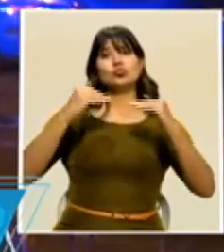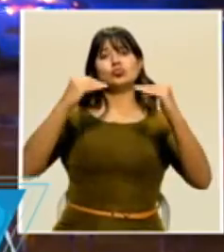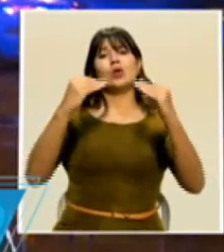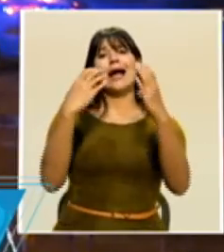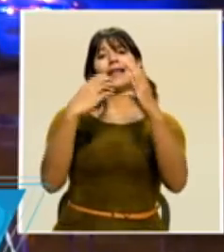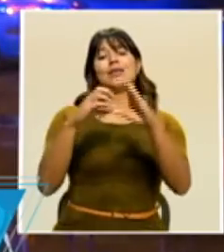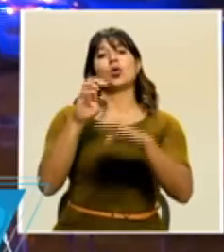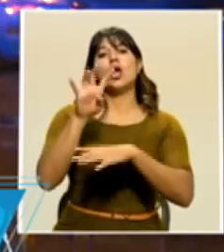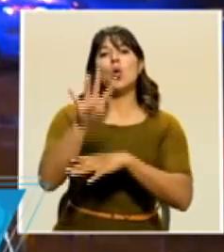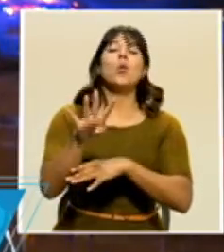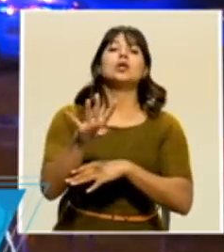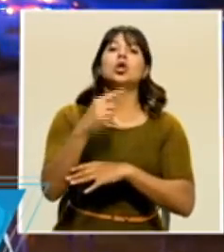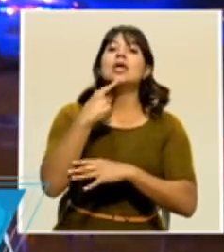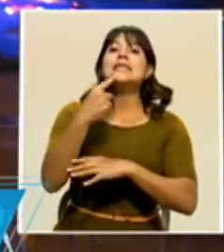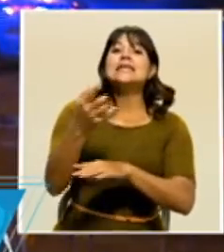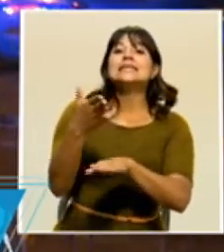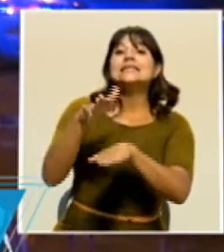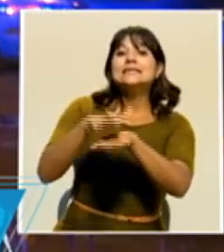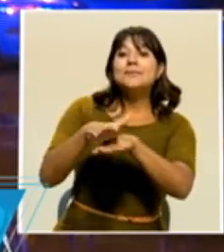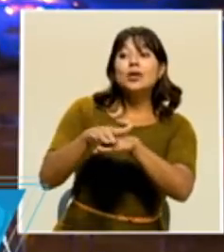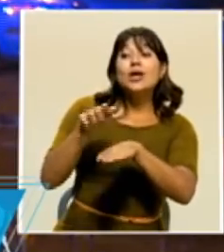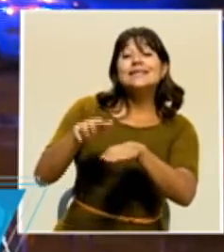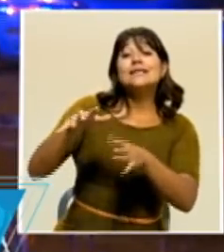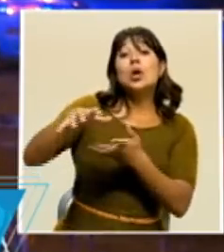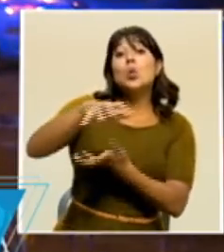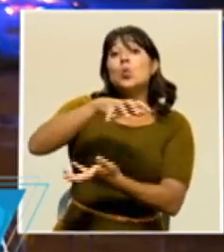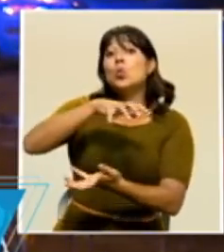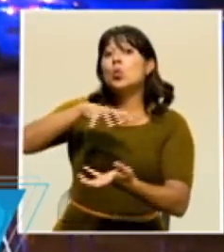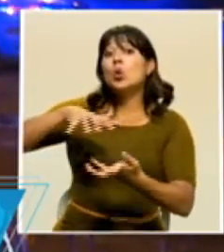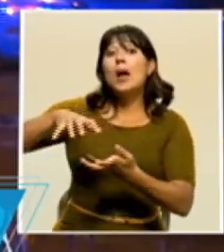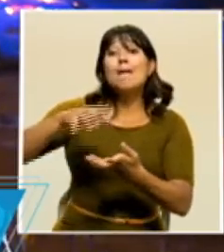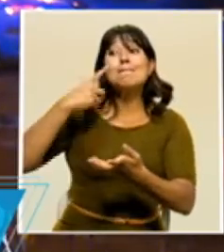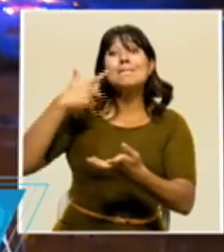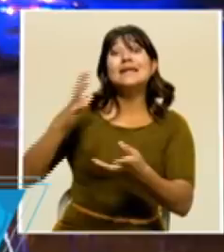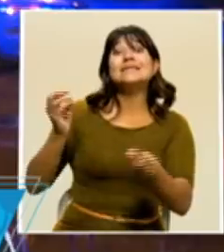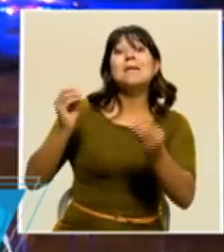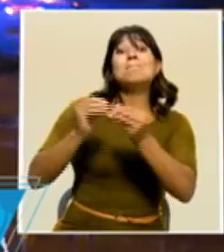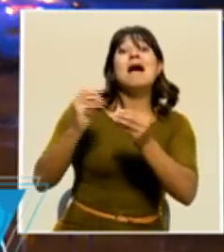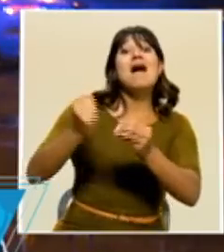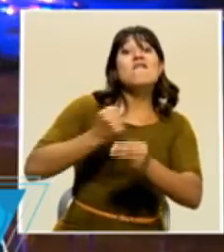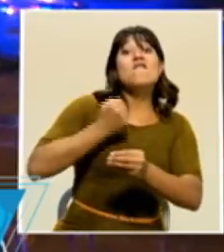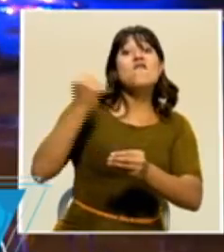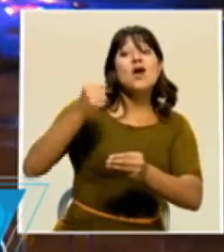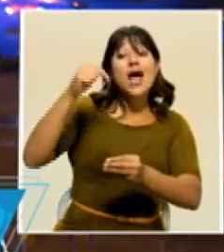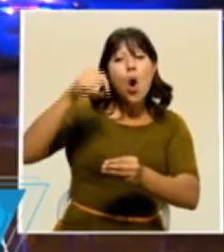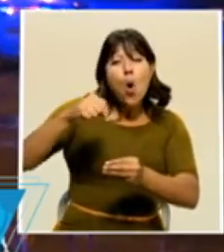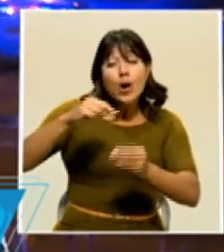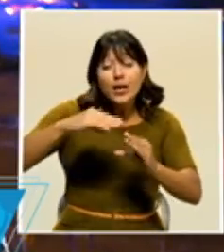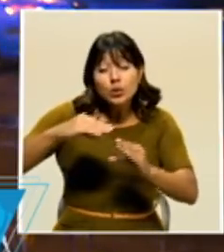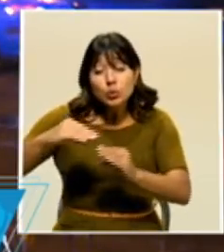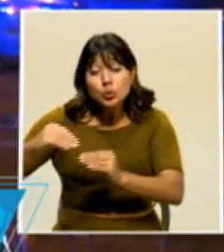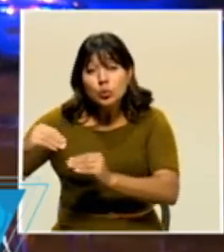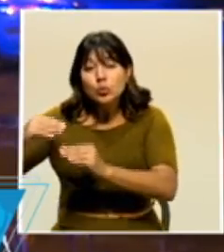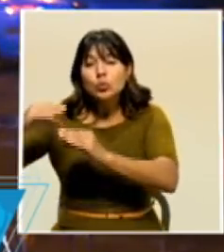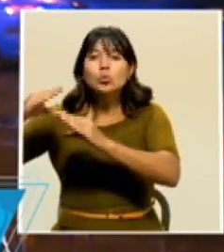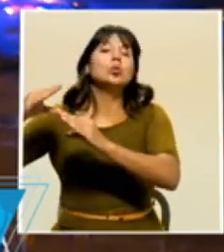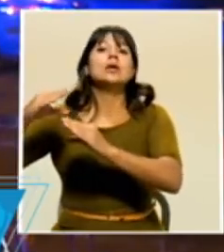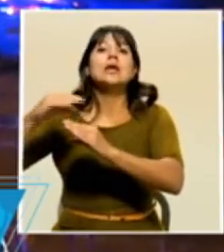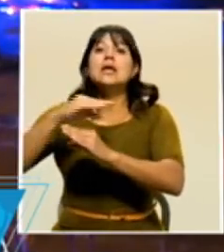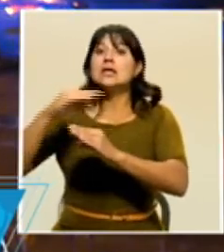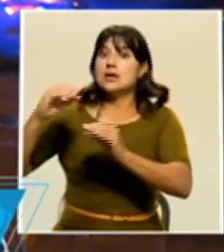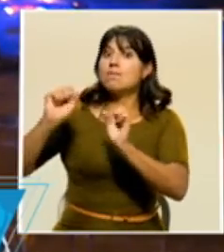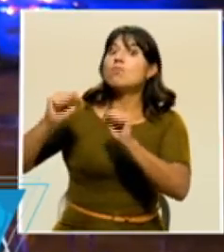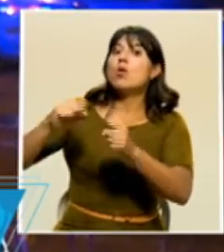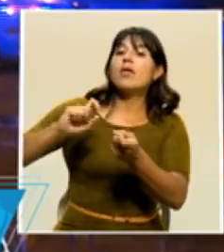espera, según los expertos, que el huracán estaría tomando fuerza también durante esta noche y madrugada, convirtiéndose incluso